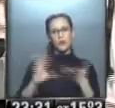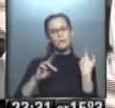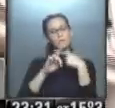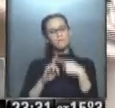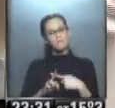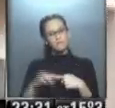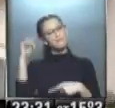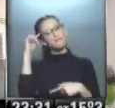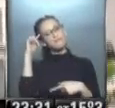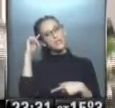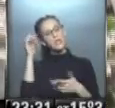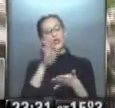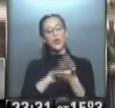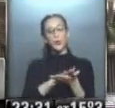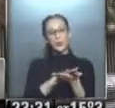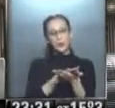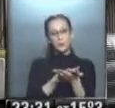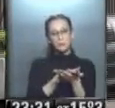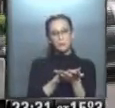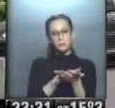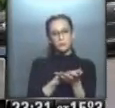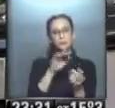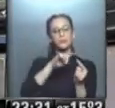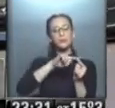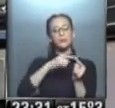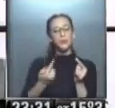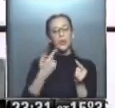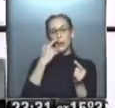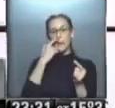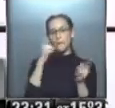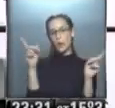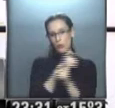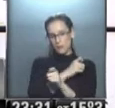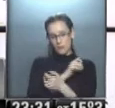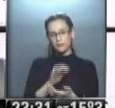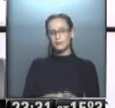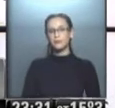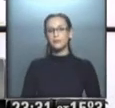medir la dimensión de la política del daño. Son